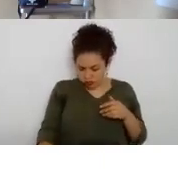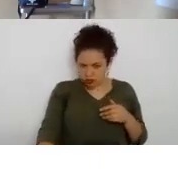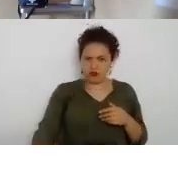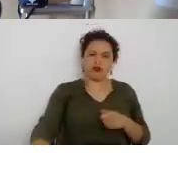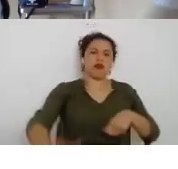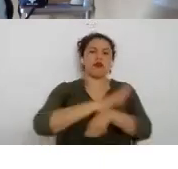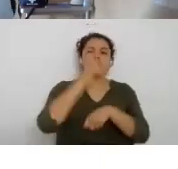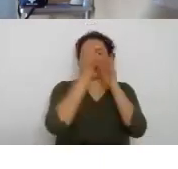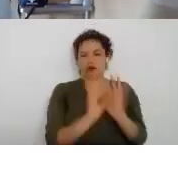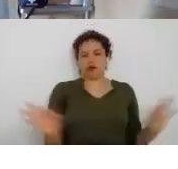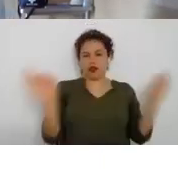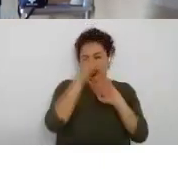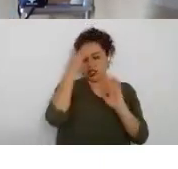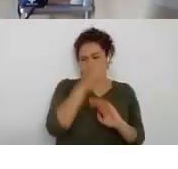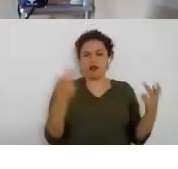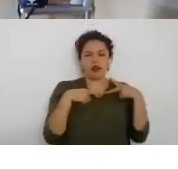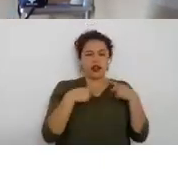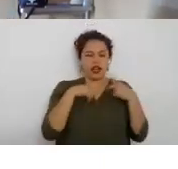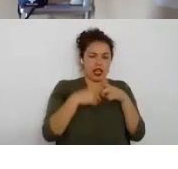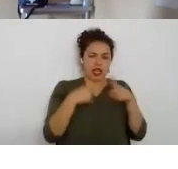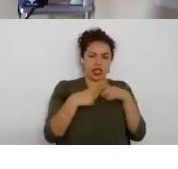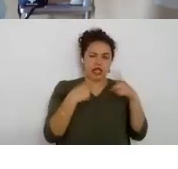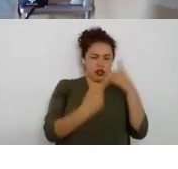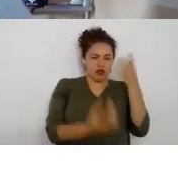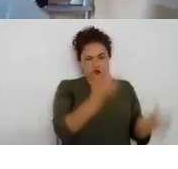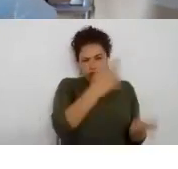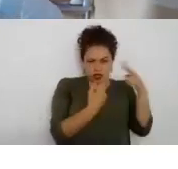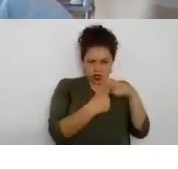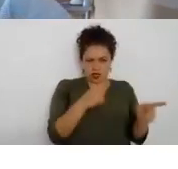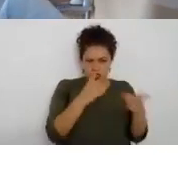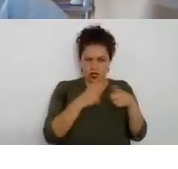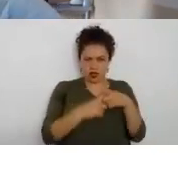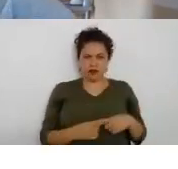importante saber qué causó la quemadura de la víctima?